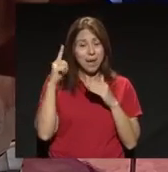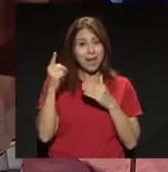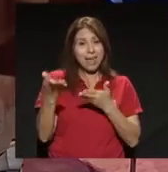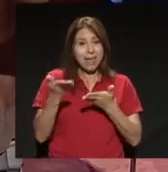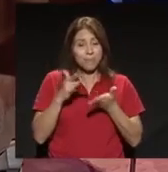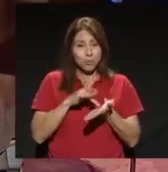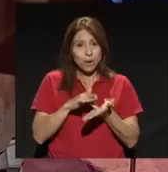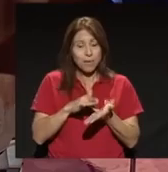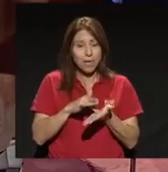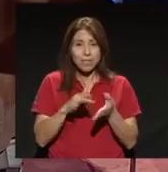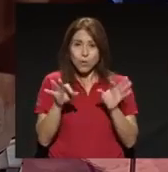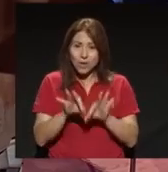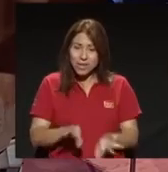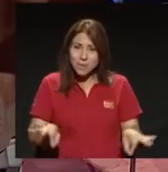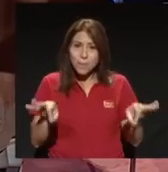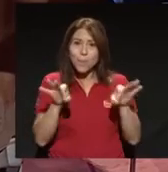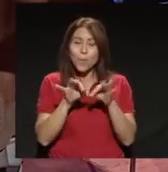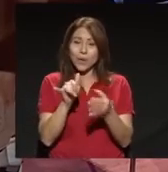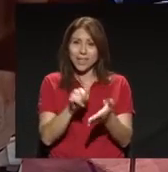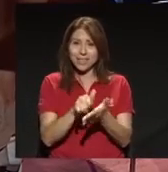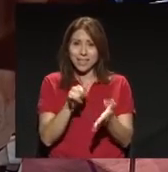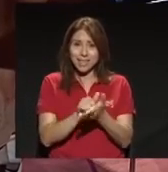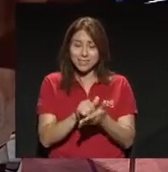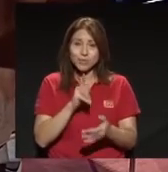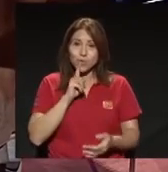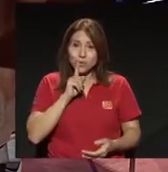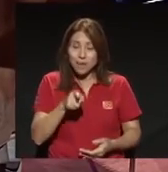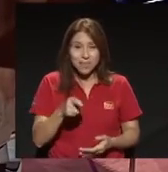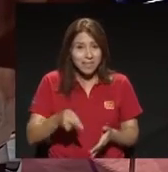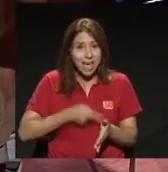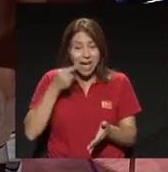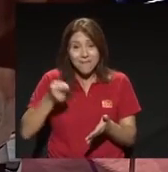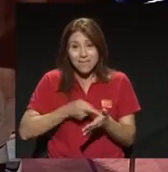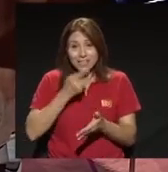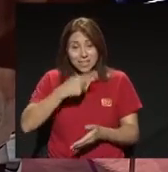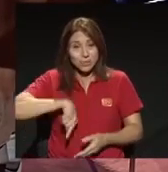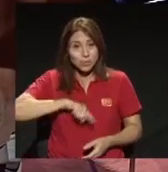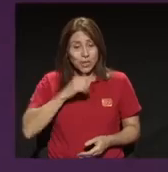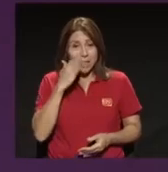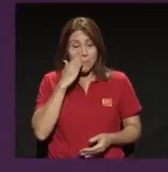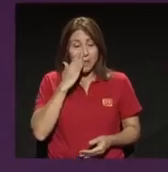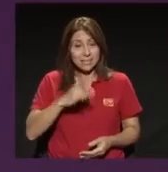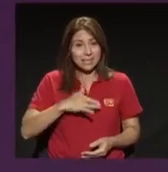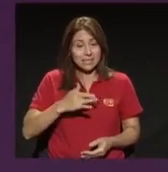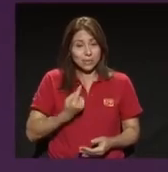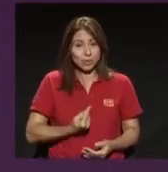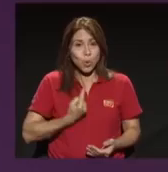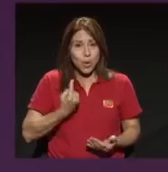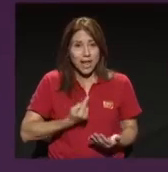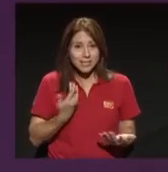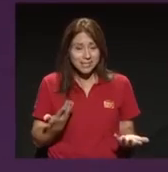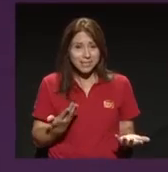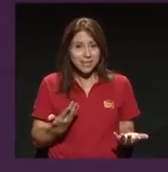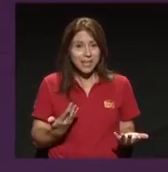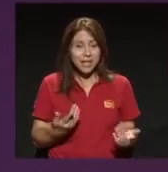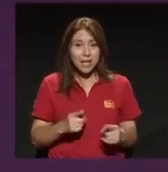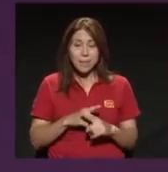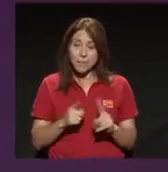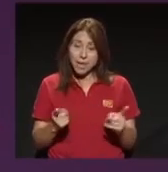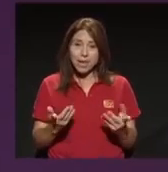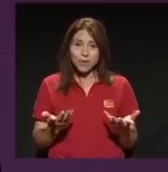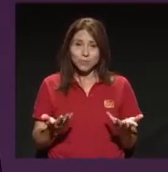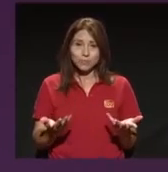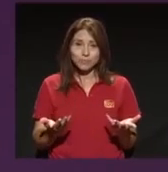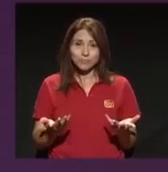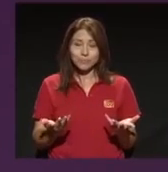importante que es esto verdad porque realmente a veces las mamás estamos muy solas en verdad pero al el